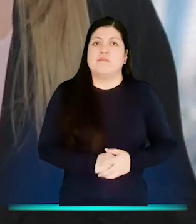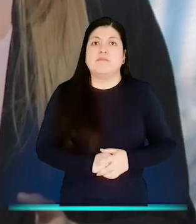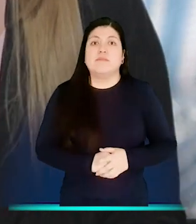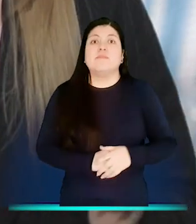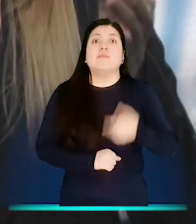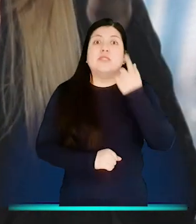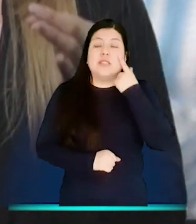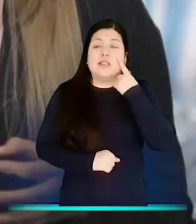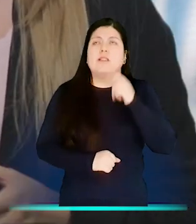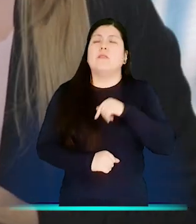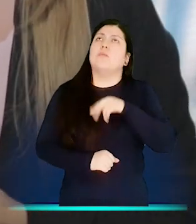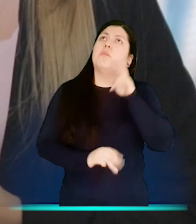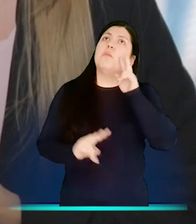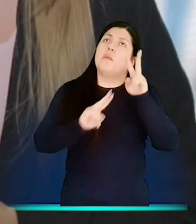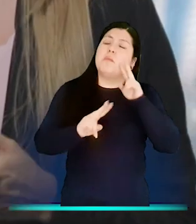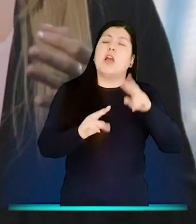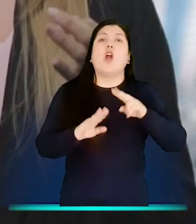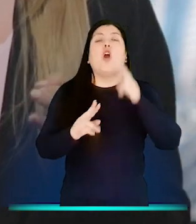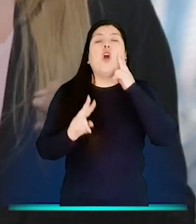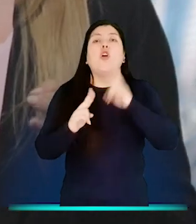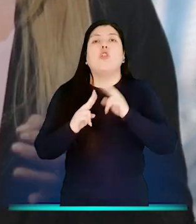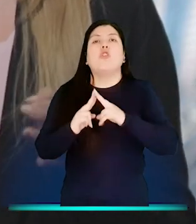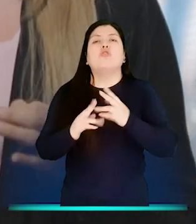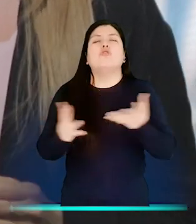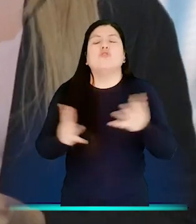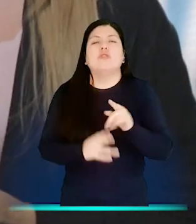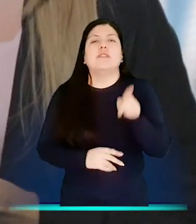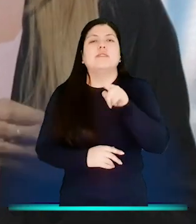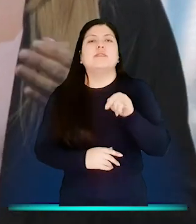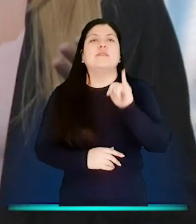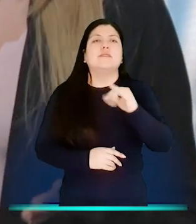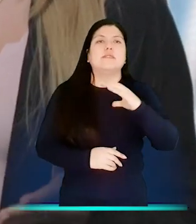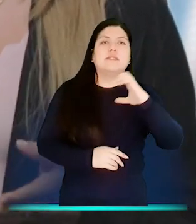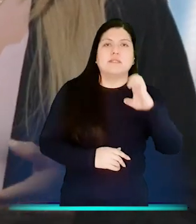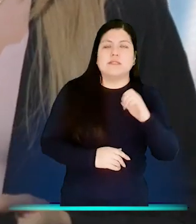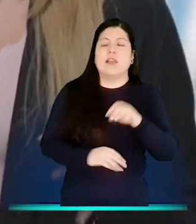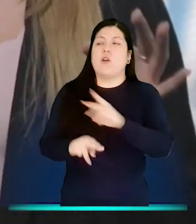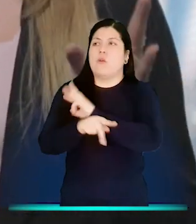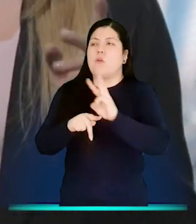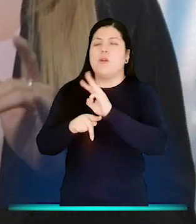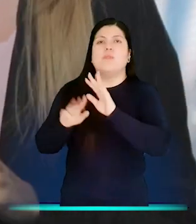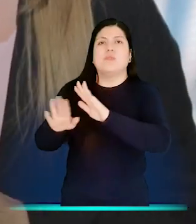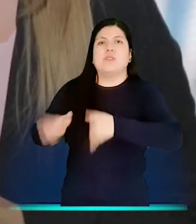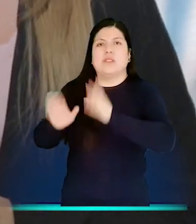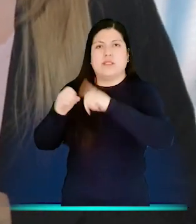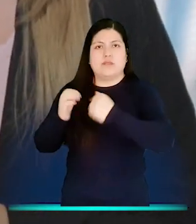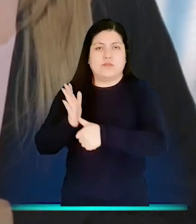podemos descubrir y conocerlas a través de el CICE, que se encuentra en nuestra página web